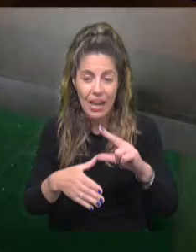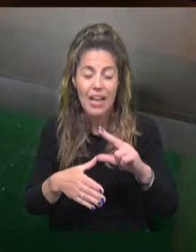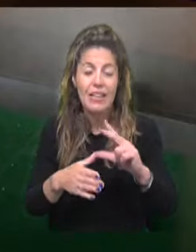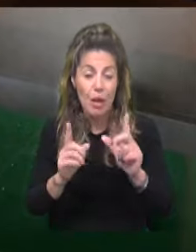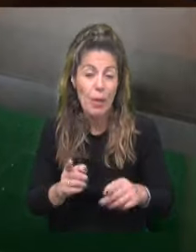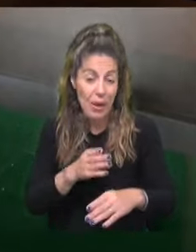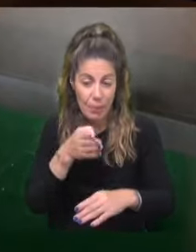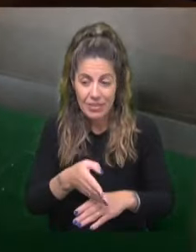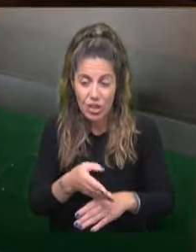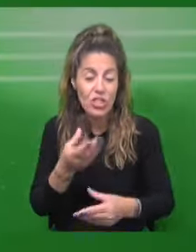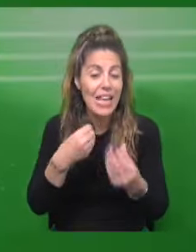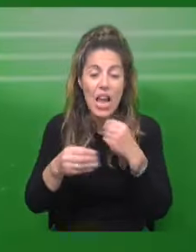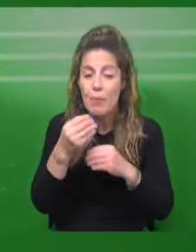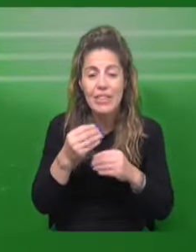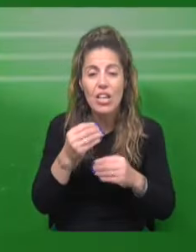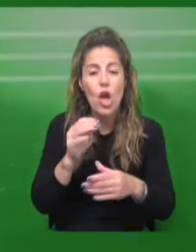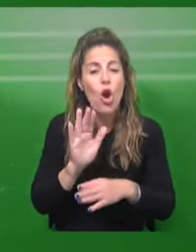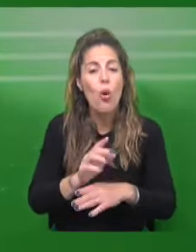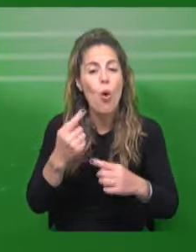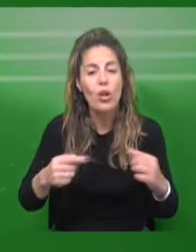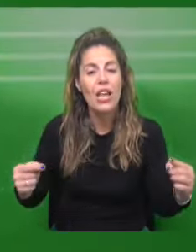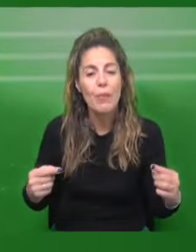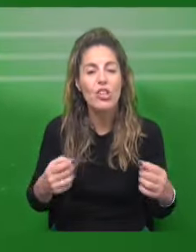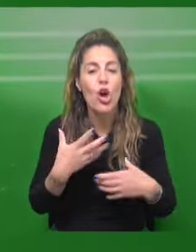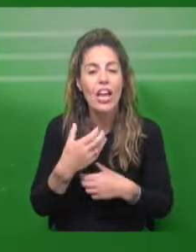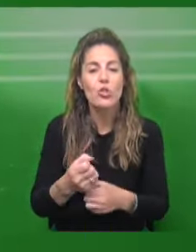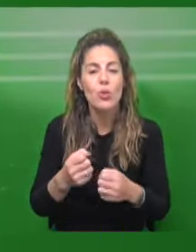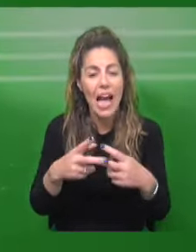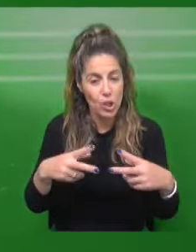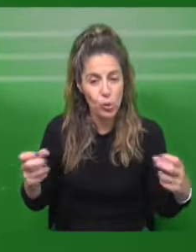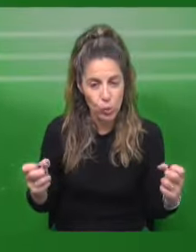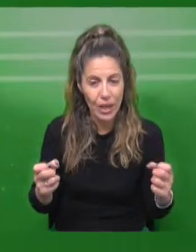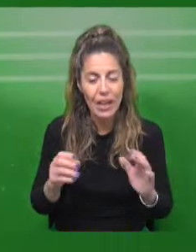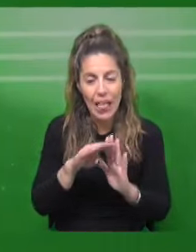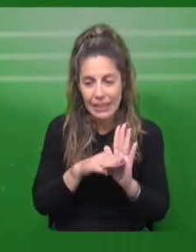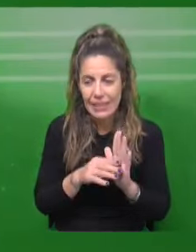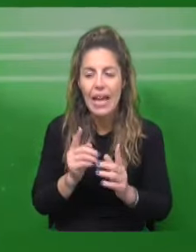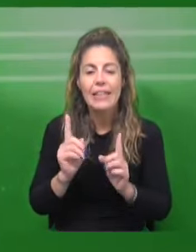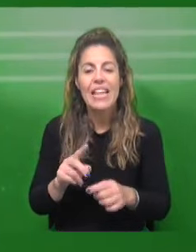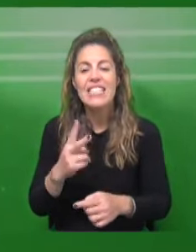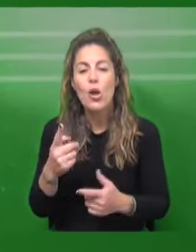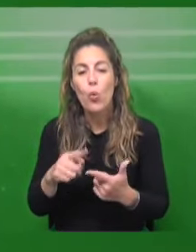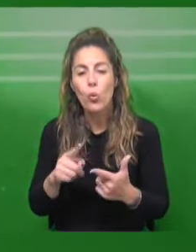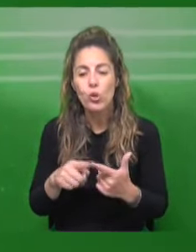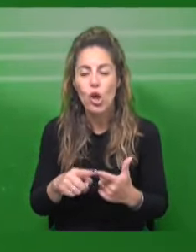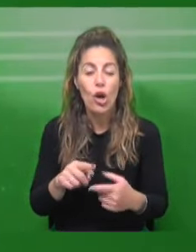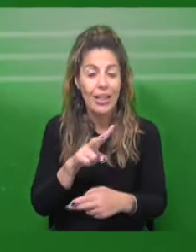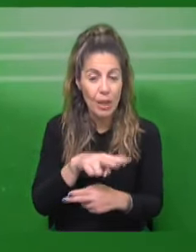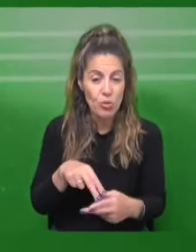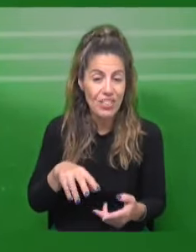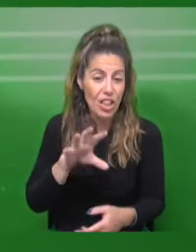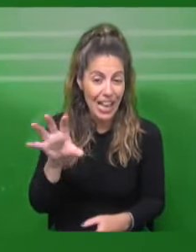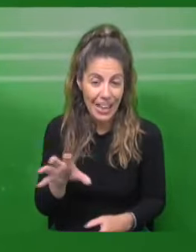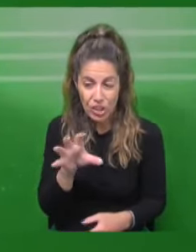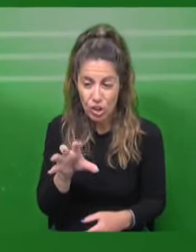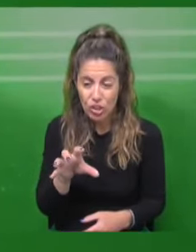sea la alimentación como un elemento que ayuda ayuda estructurar parte de la agenda y el segundo aspecto que estamos utilizando en la región